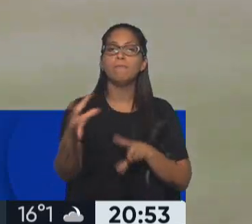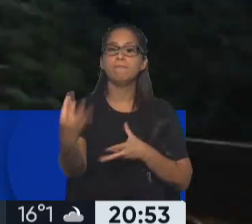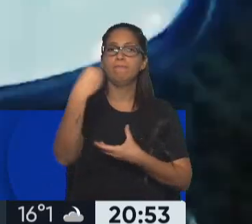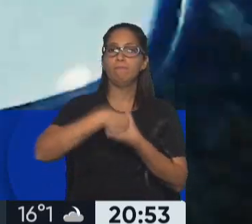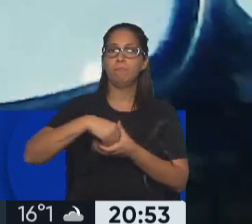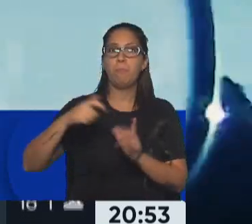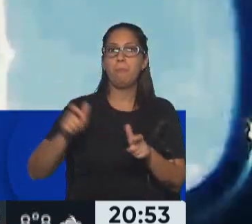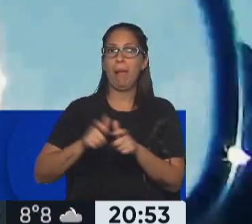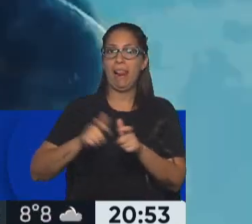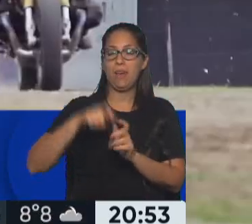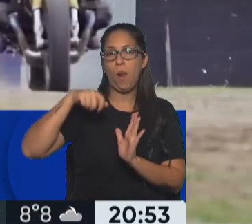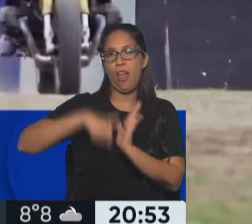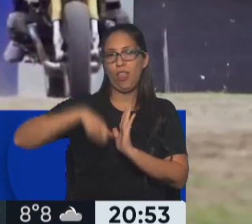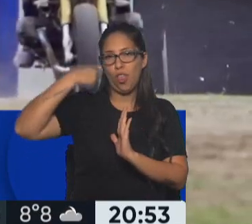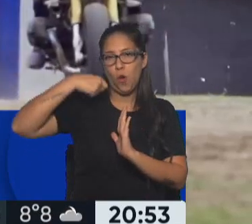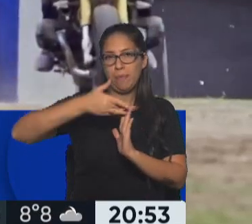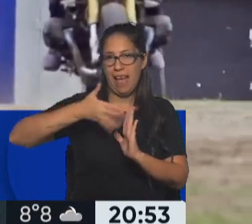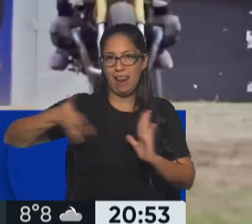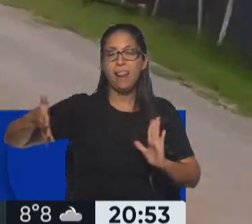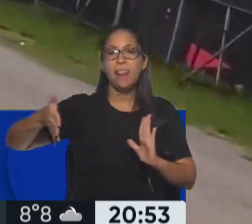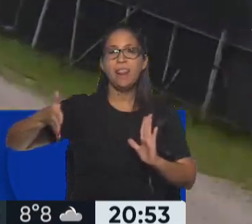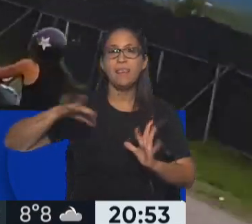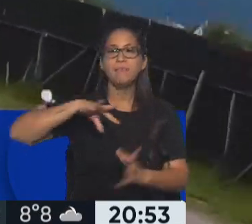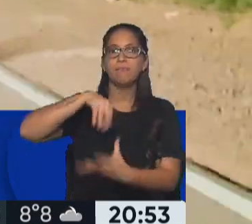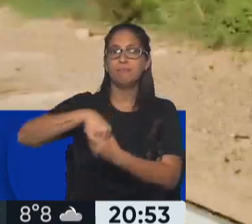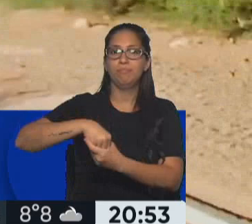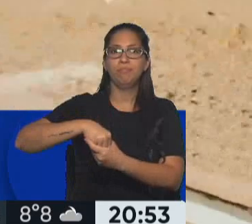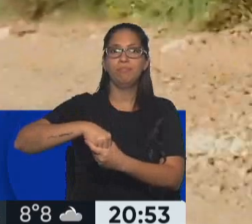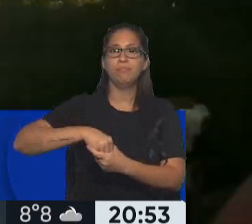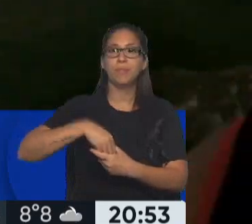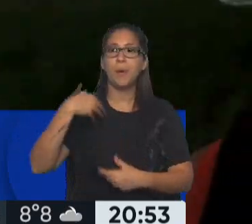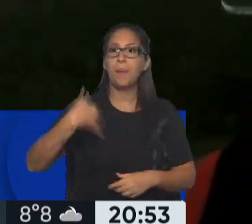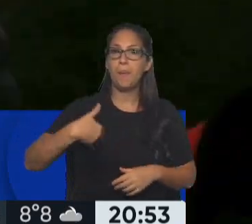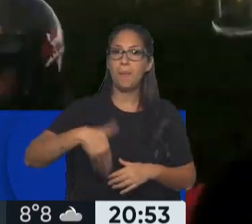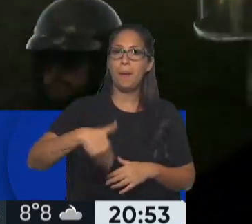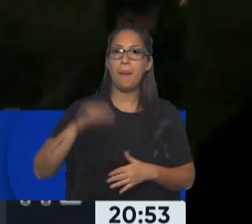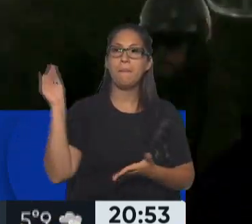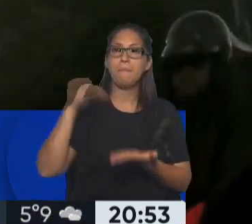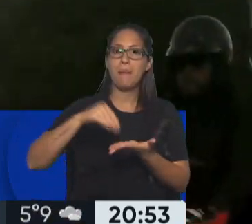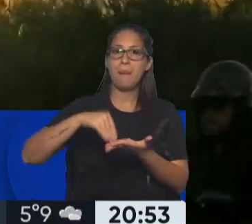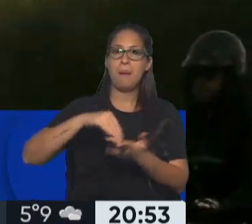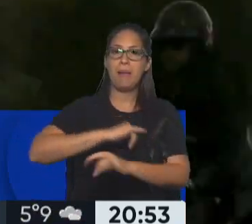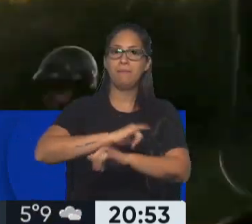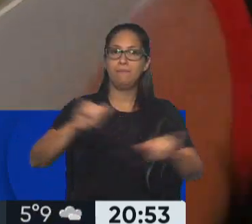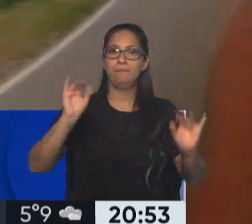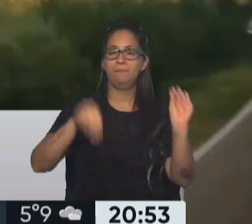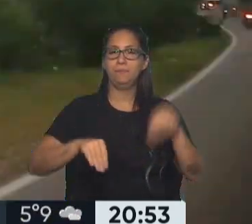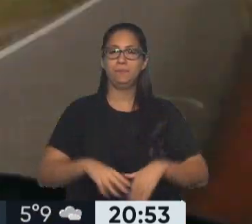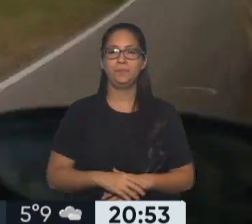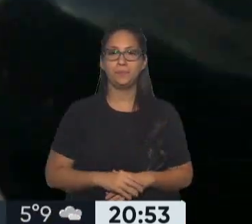la película documental Totalmente Poseídos de La Renga. Queda mucho más banquete para todos nosotros.